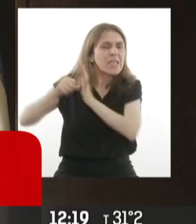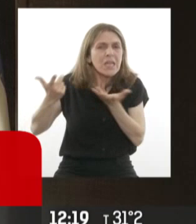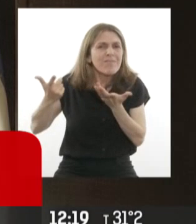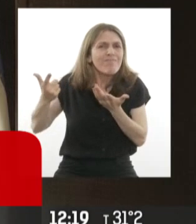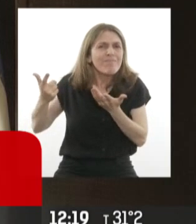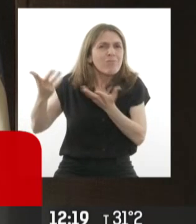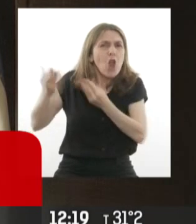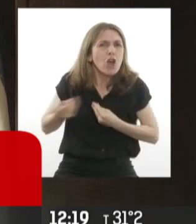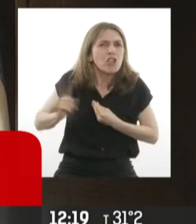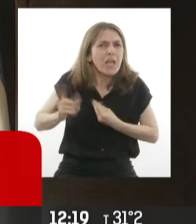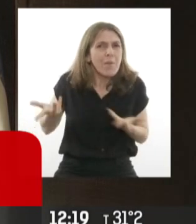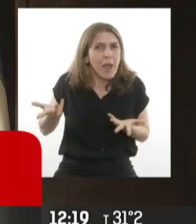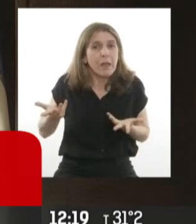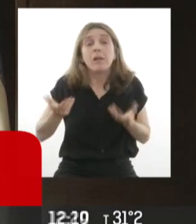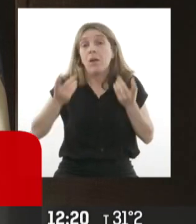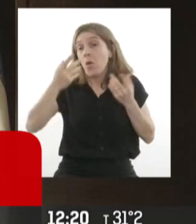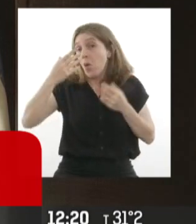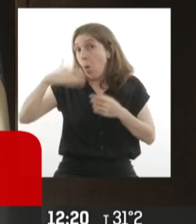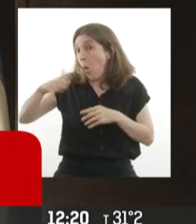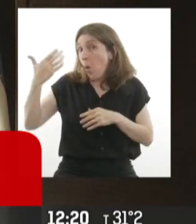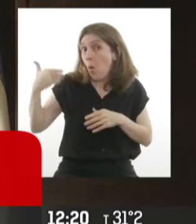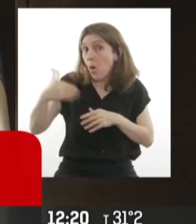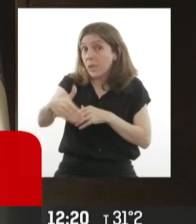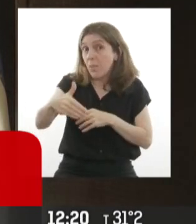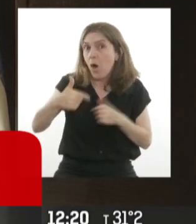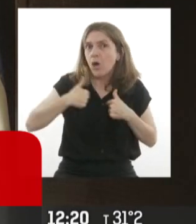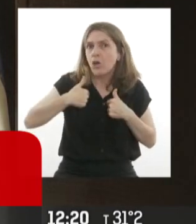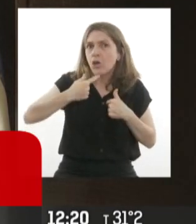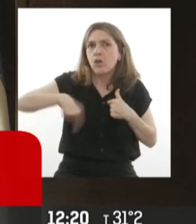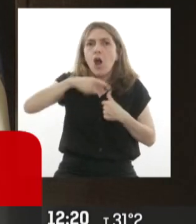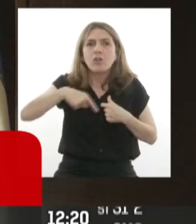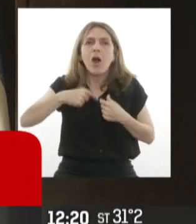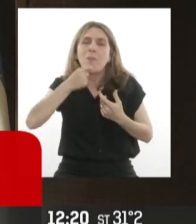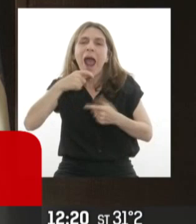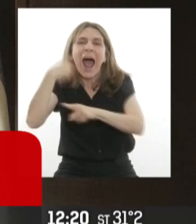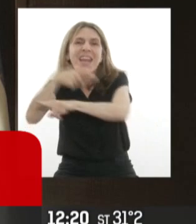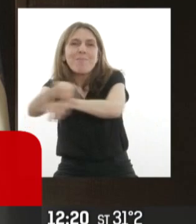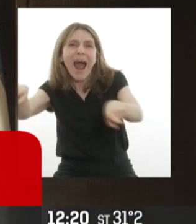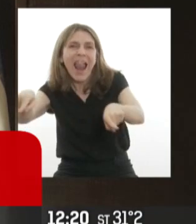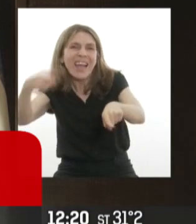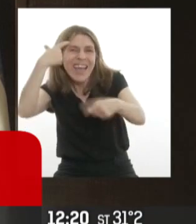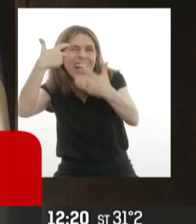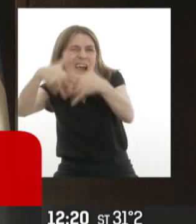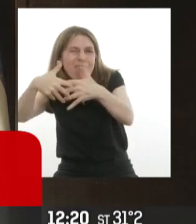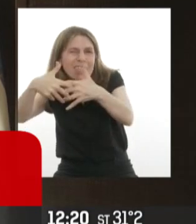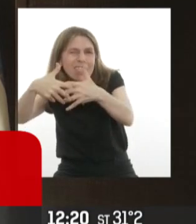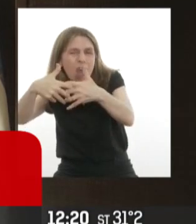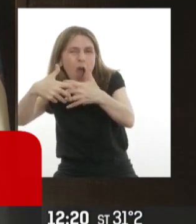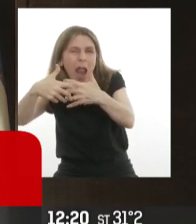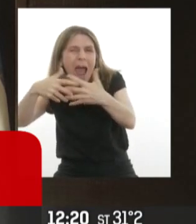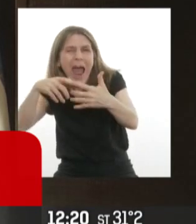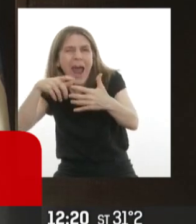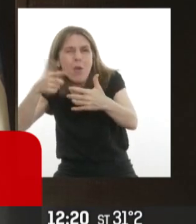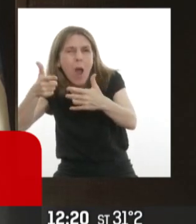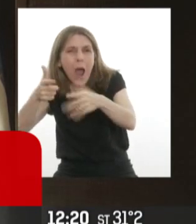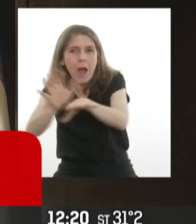Y como finalmente lo que nos diferencia de los animales es la capacidad de receptar la